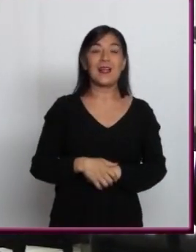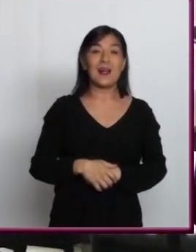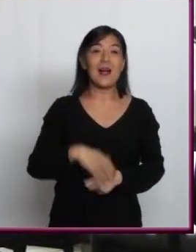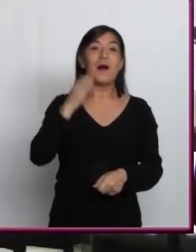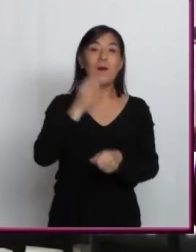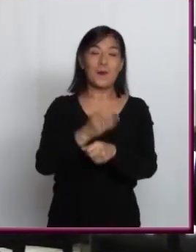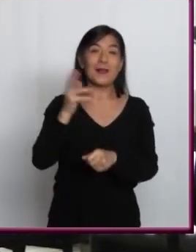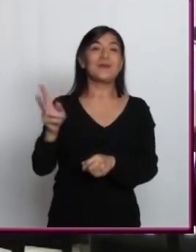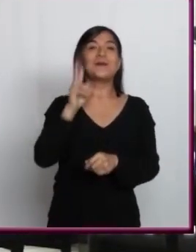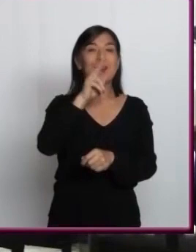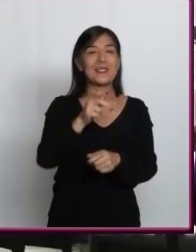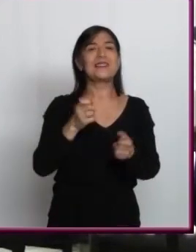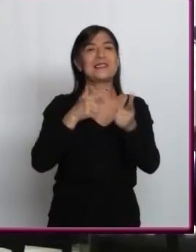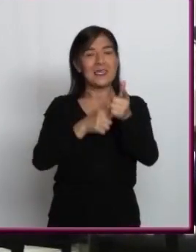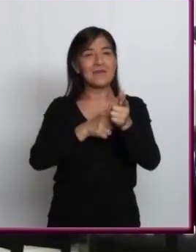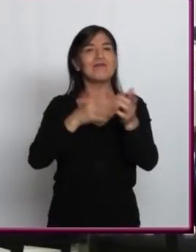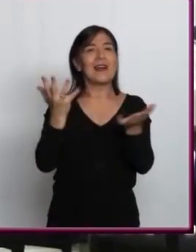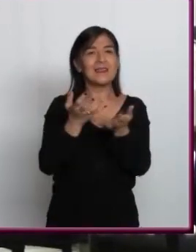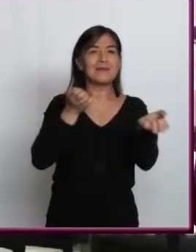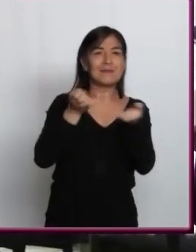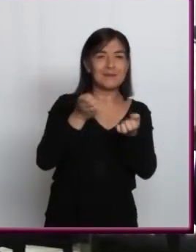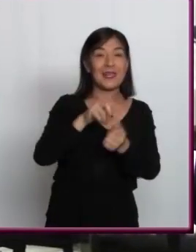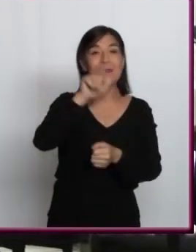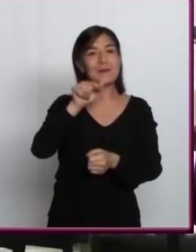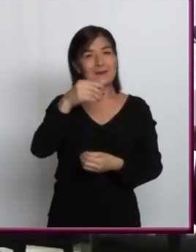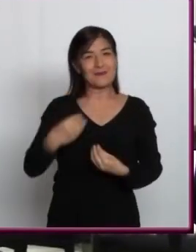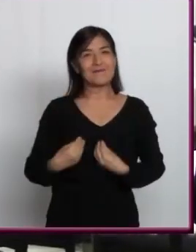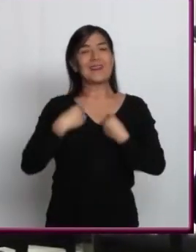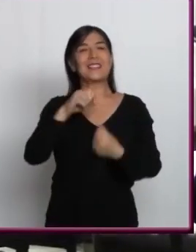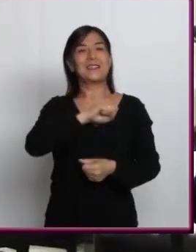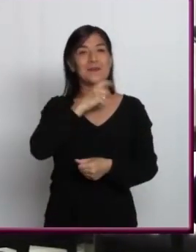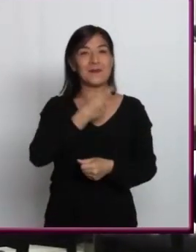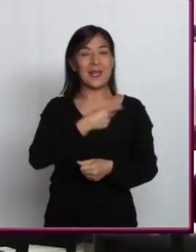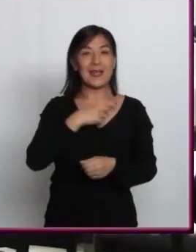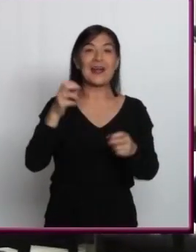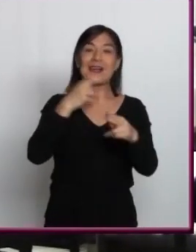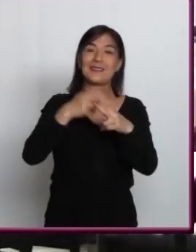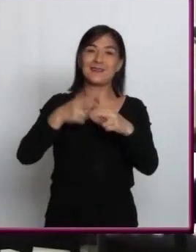dejemos de mover. Actívate y después, vida saludable. ¡Hasta la próxima!